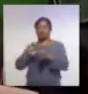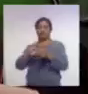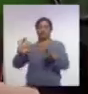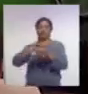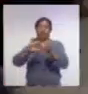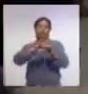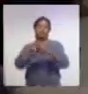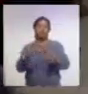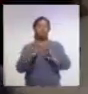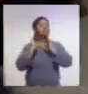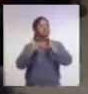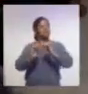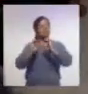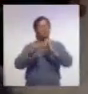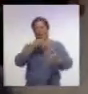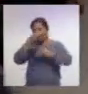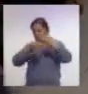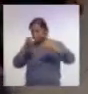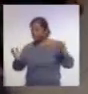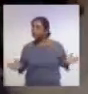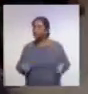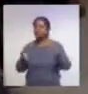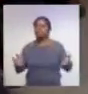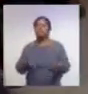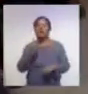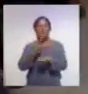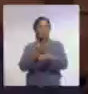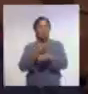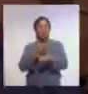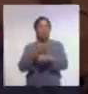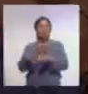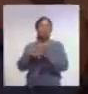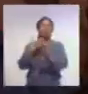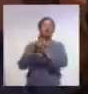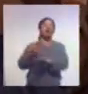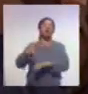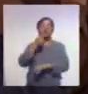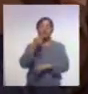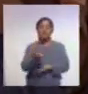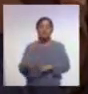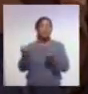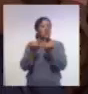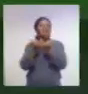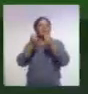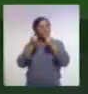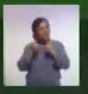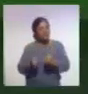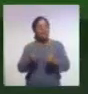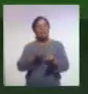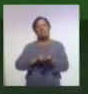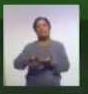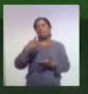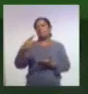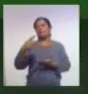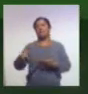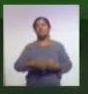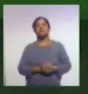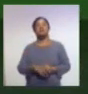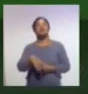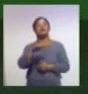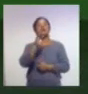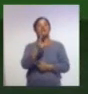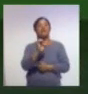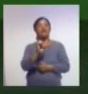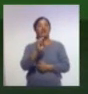prevenir cualquier tipo de violencia contra los infantes y garantizar el respeto de sus derechos. En su oportunidad, Febe Mata